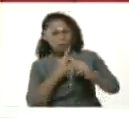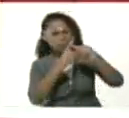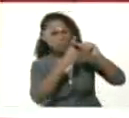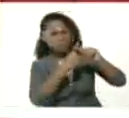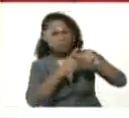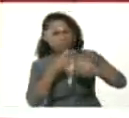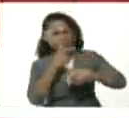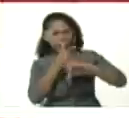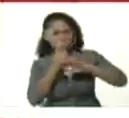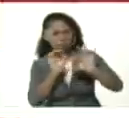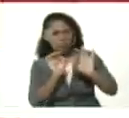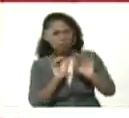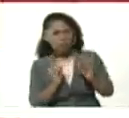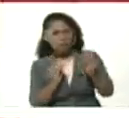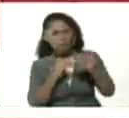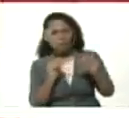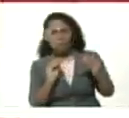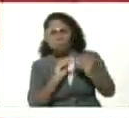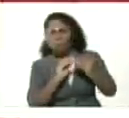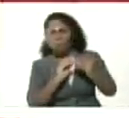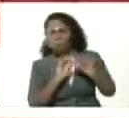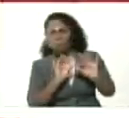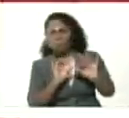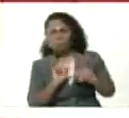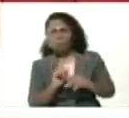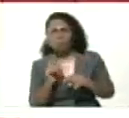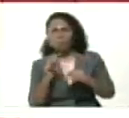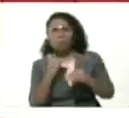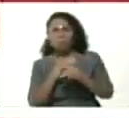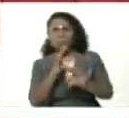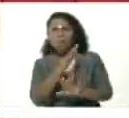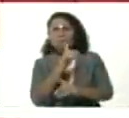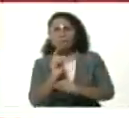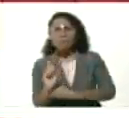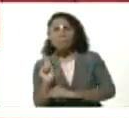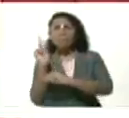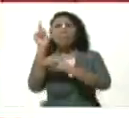nada. Parece que los disparos cayeron así, parece.